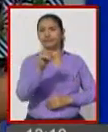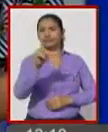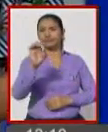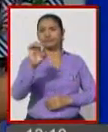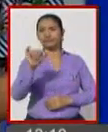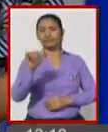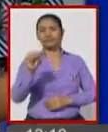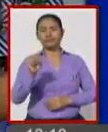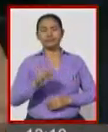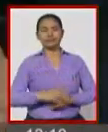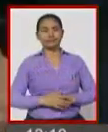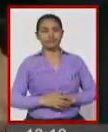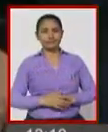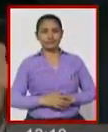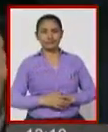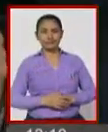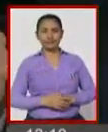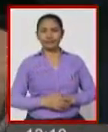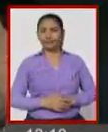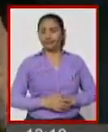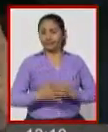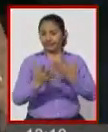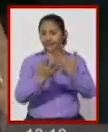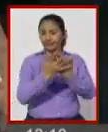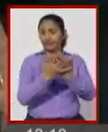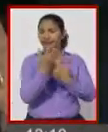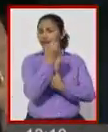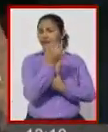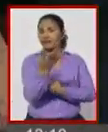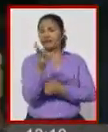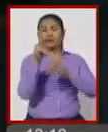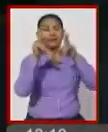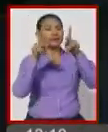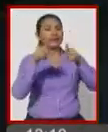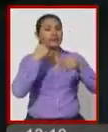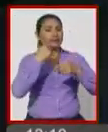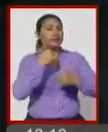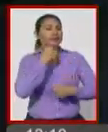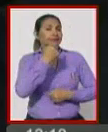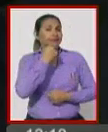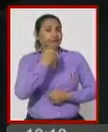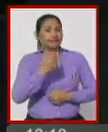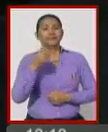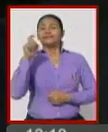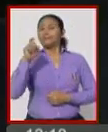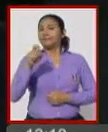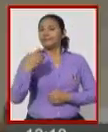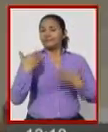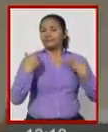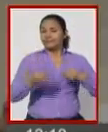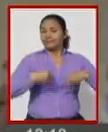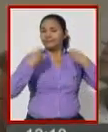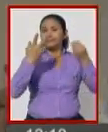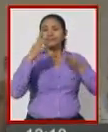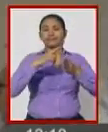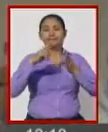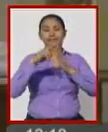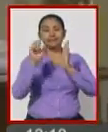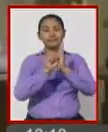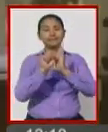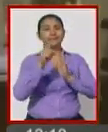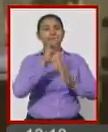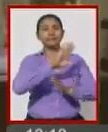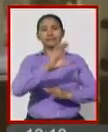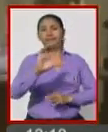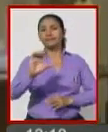Leyes. Escuchemos. Cárcel es lo que algunos parlamentarios del oficialismo dicen que debería de recibir como resolución en sus